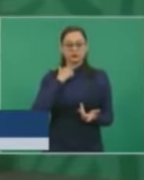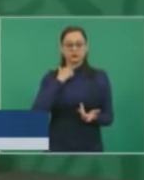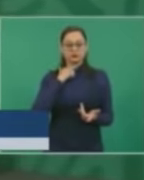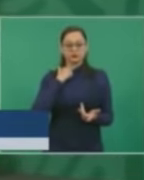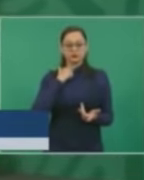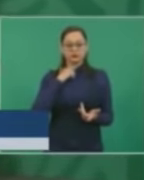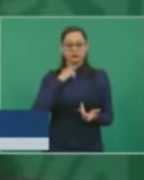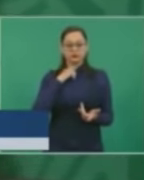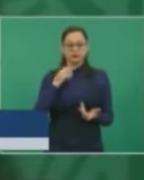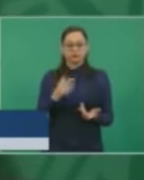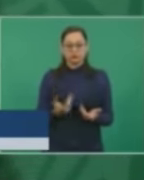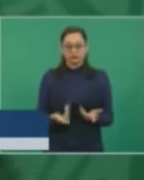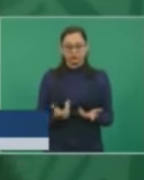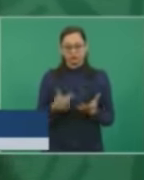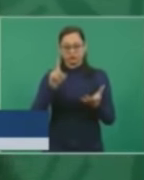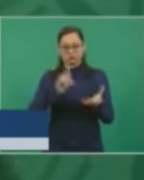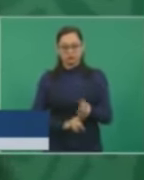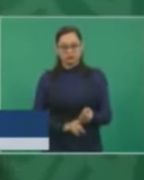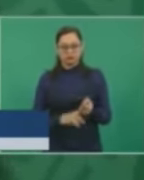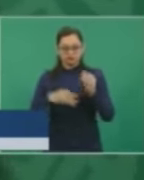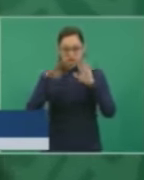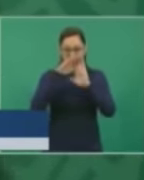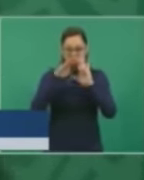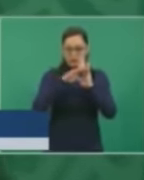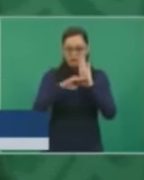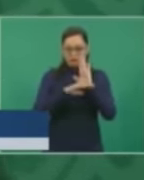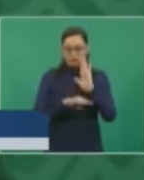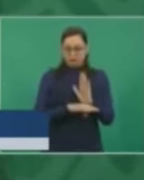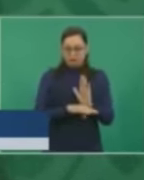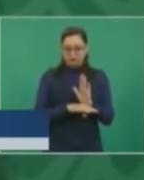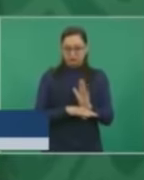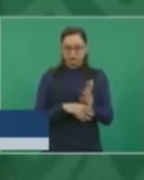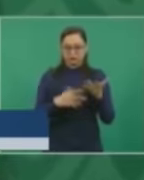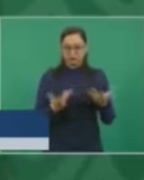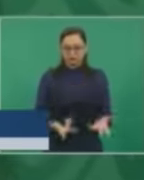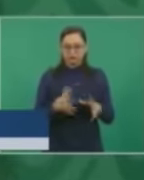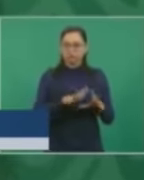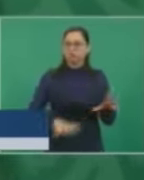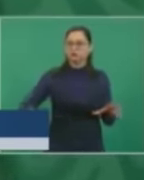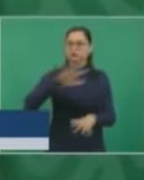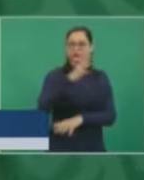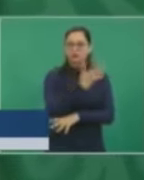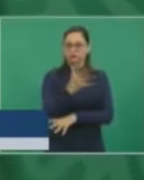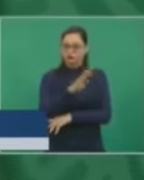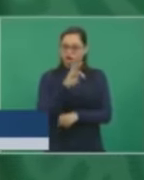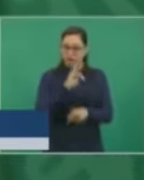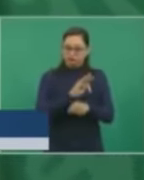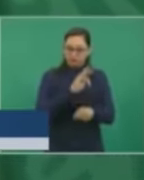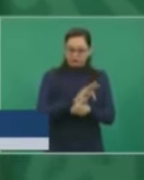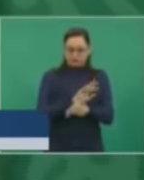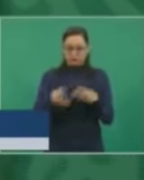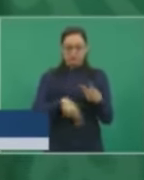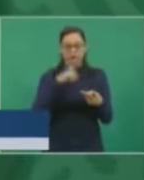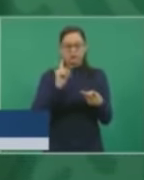ninguna oferta, no solicitó la obra. ¿Qué pasa con todas las personas que quedaron desplazadas de ese concurso, de esa licitación?